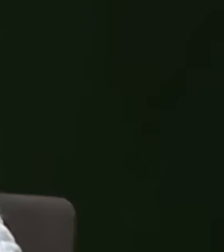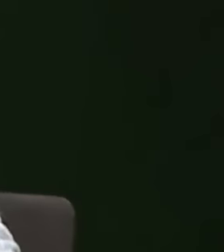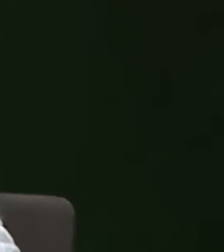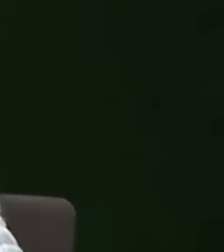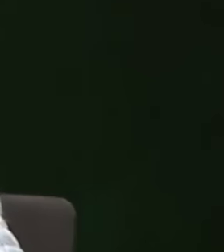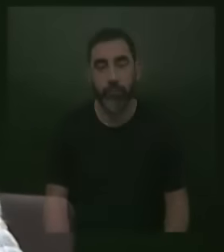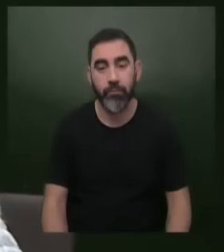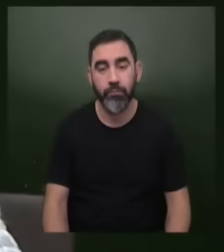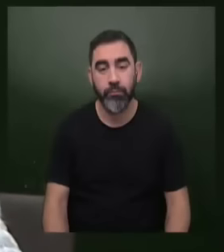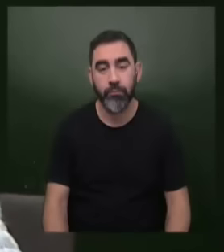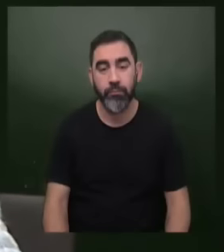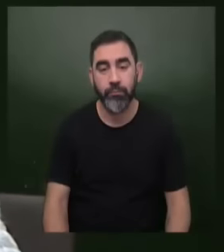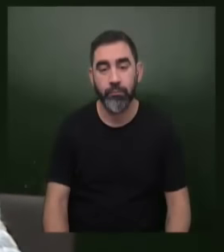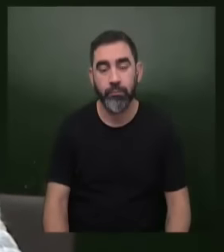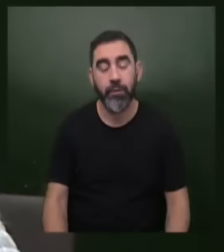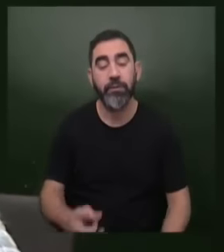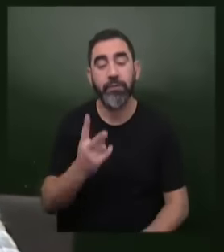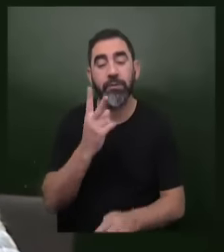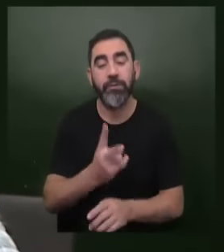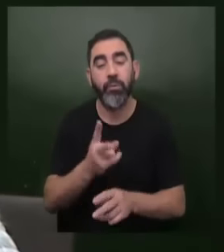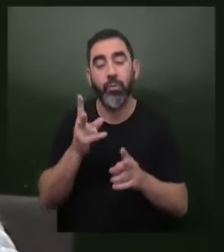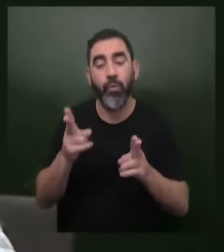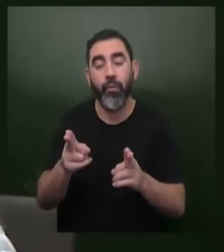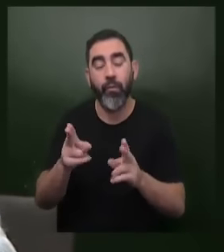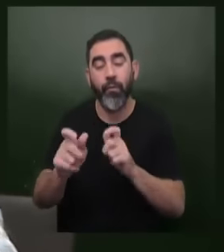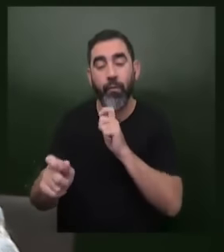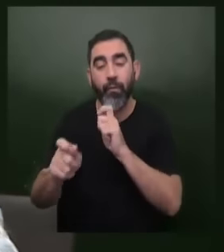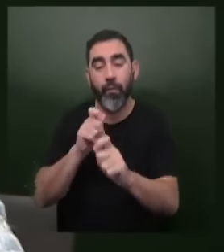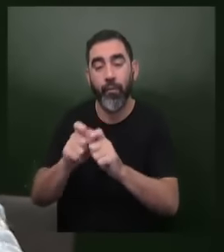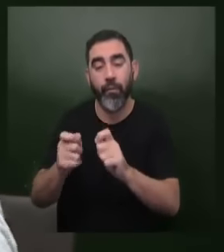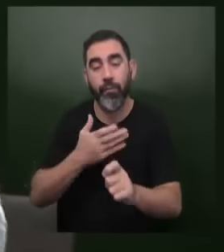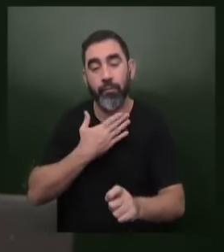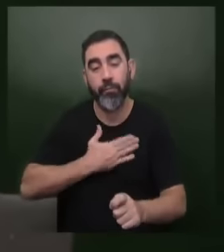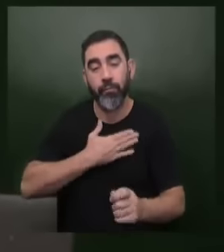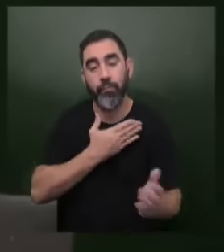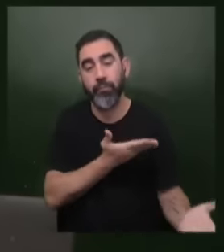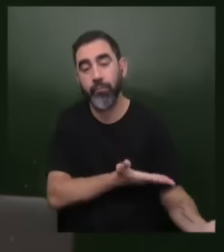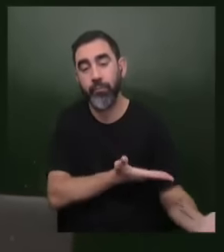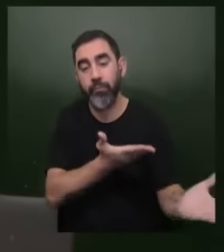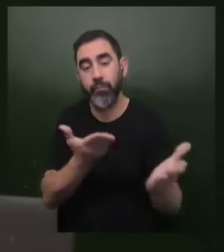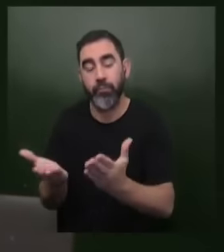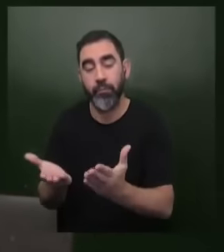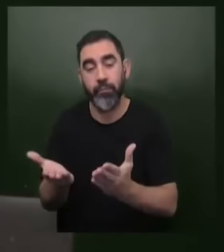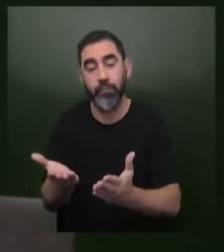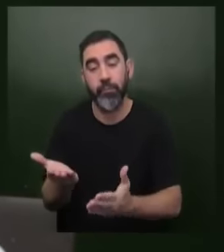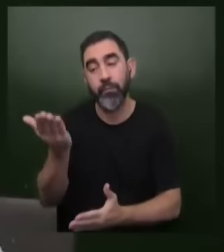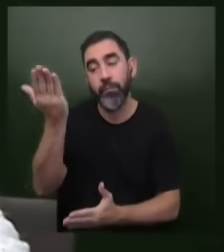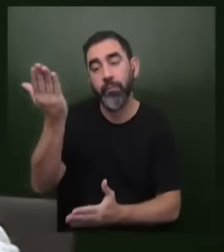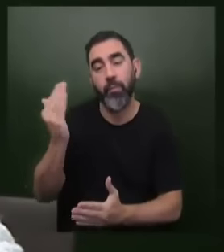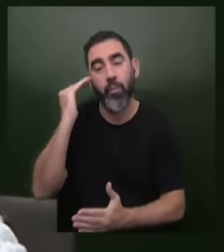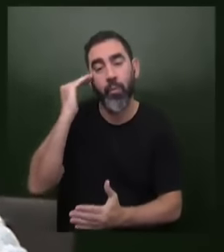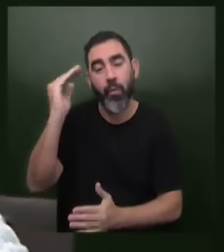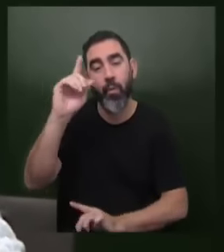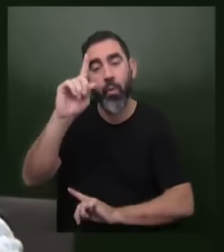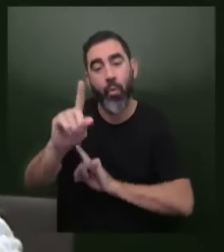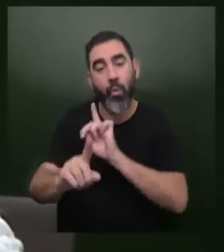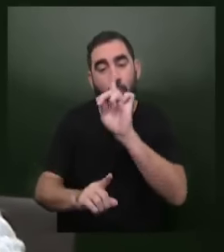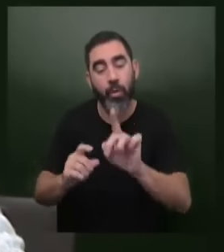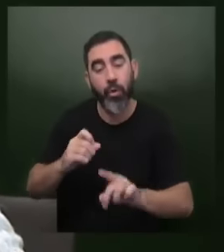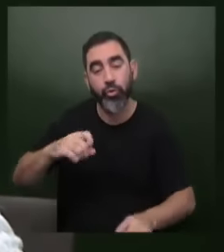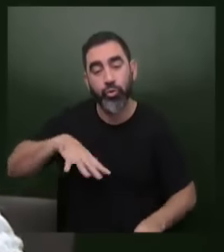bloque ya estamos en este segundo bloque de mbd noticias y recibimos con muchísimo gusto a que es profesor de la Universidad de sorbona